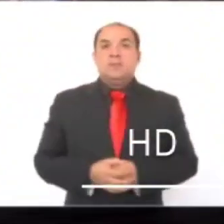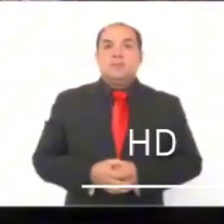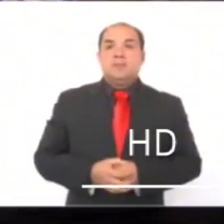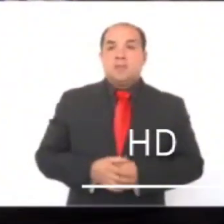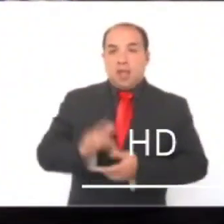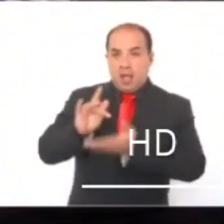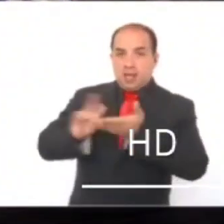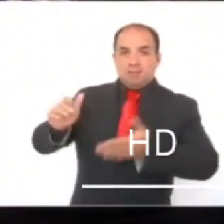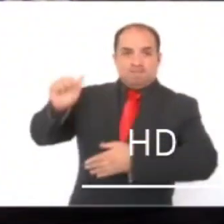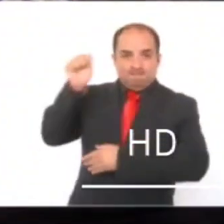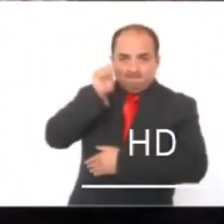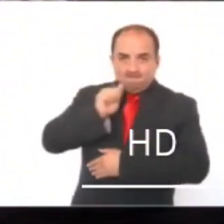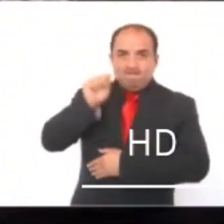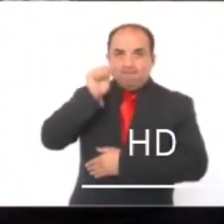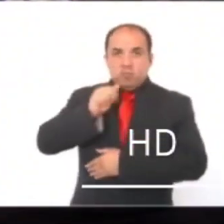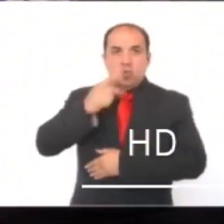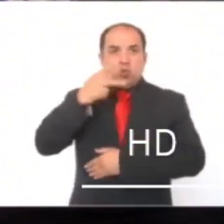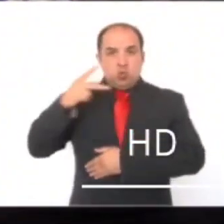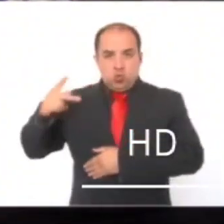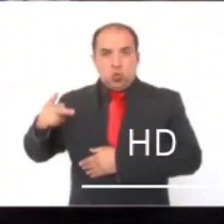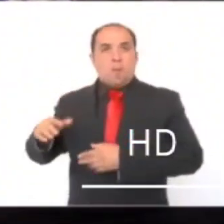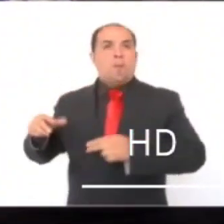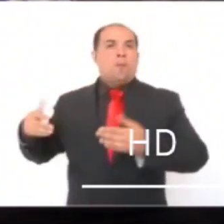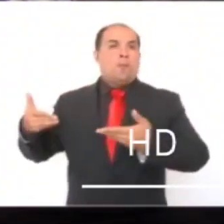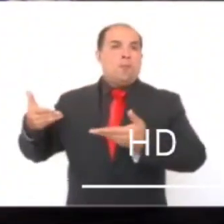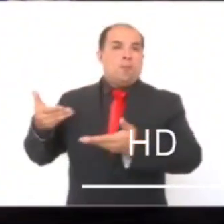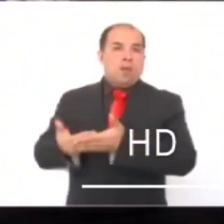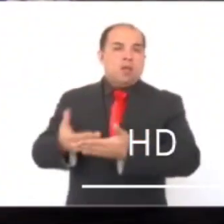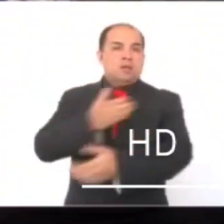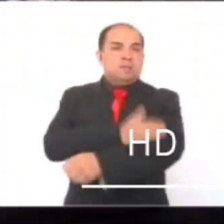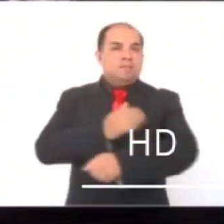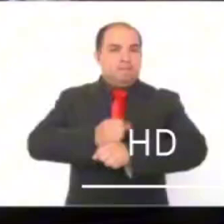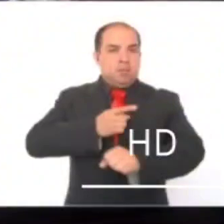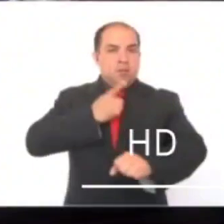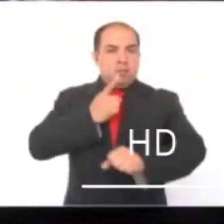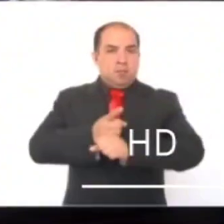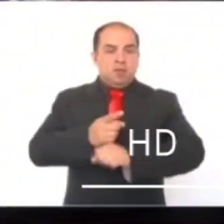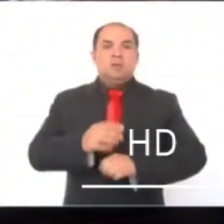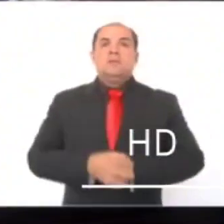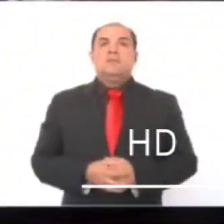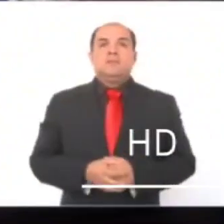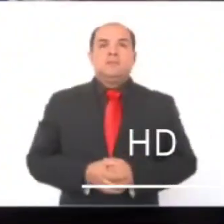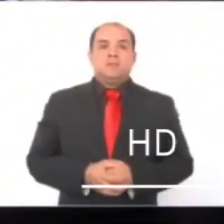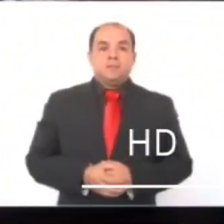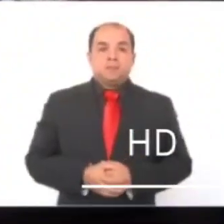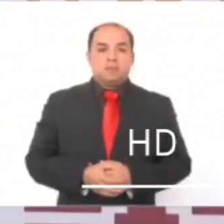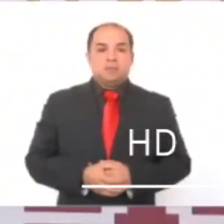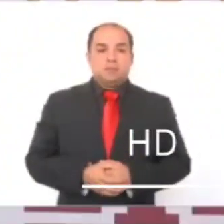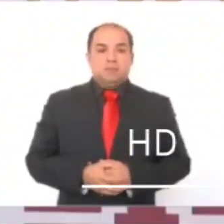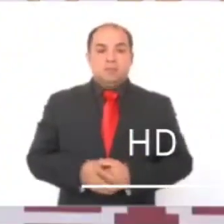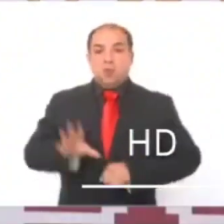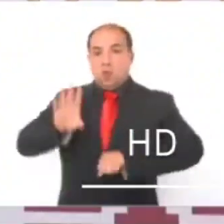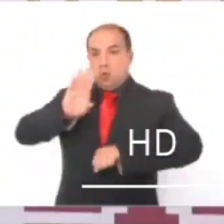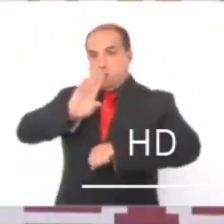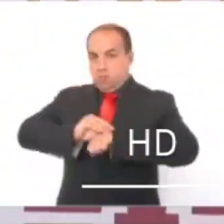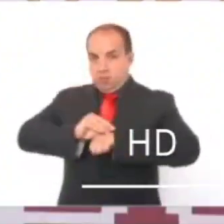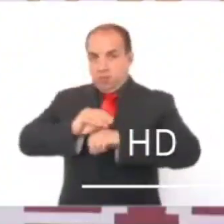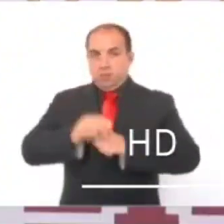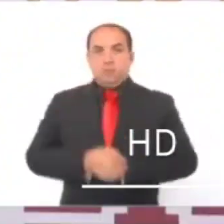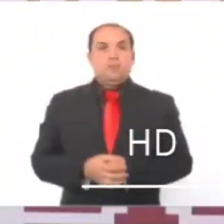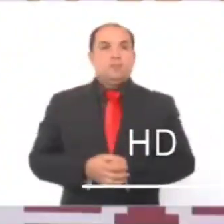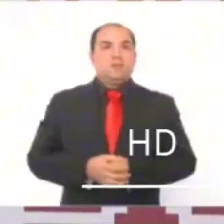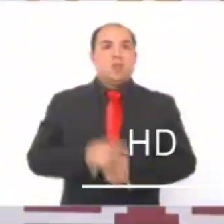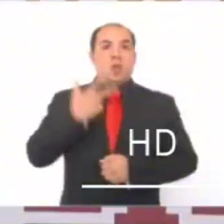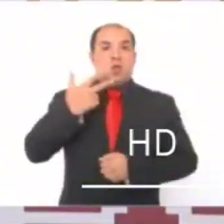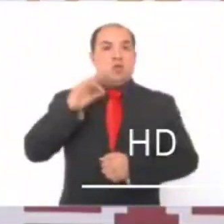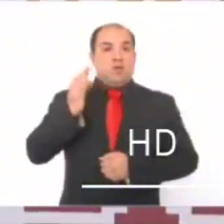agradezco siempre la presencia, el acompañamiento y la oportunidad. Si me permiten, el pasado